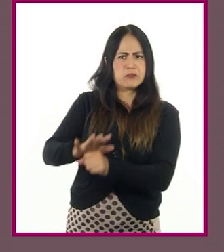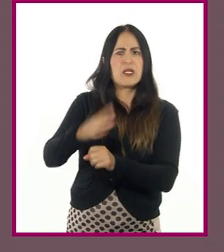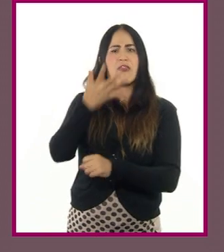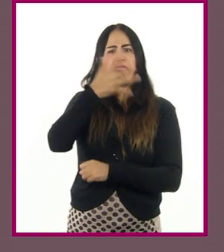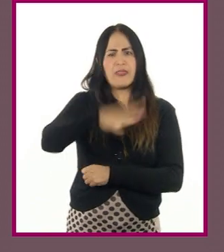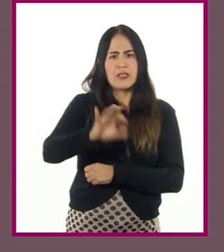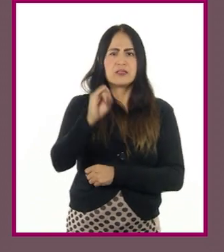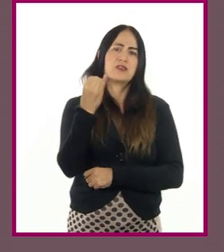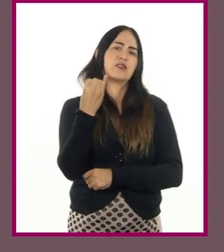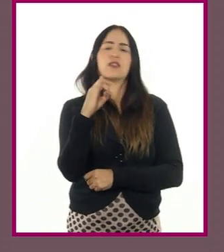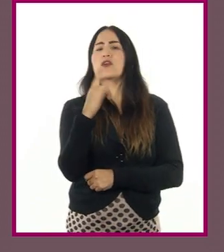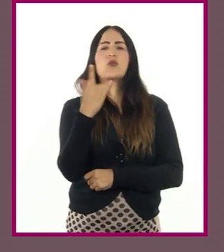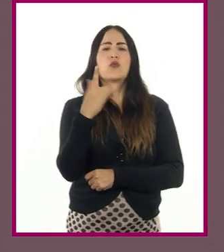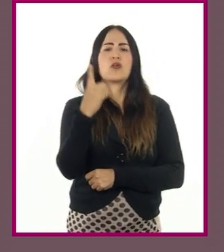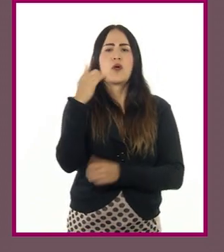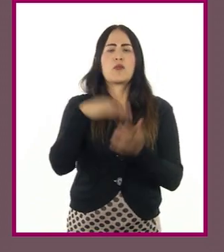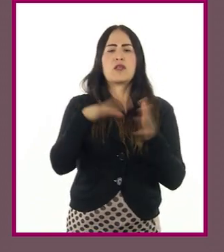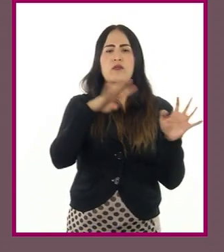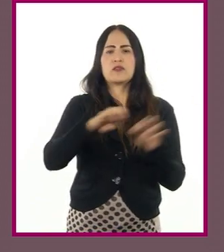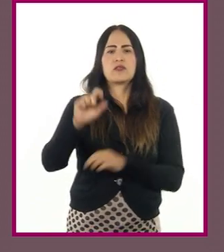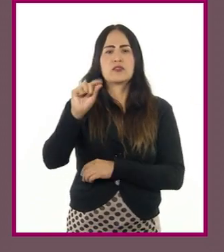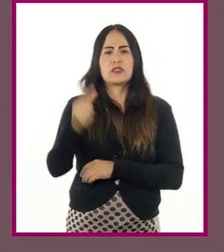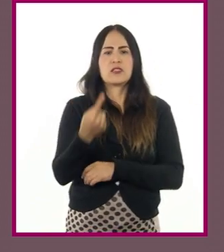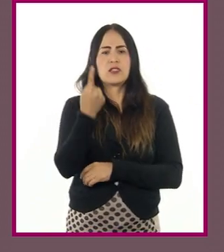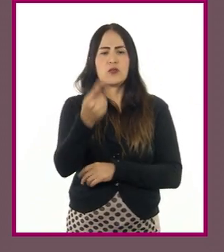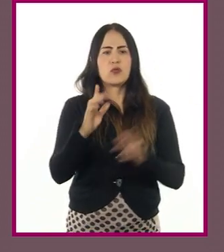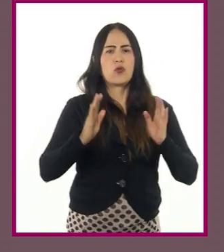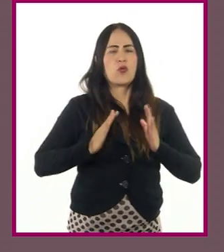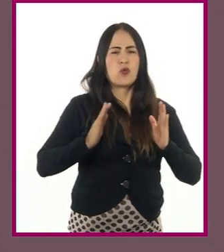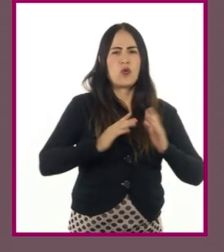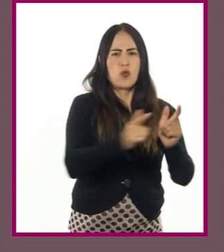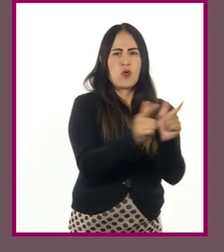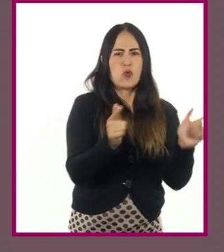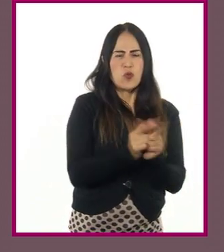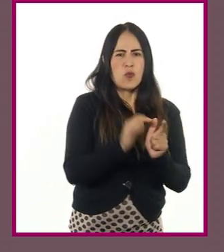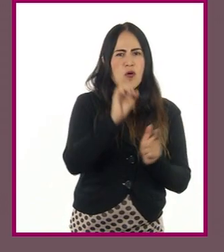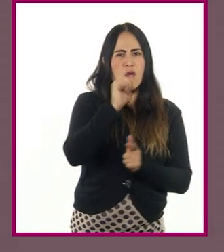de 1971 por un grupo llamado Los Halcones.